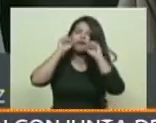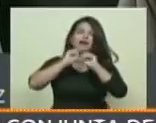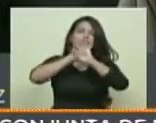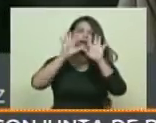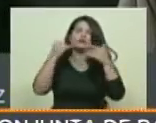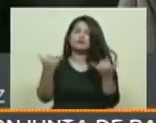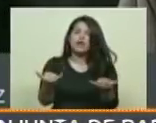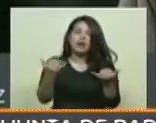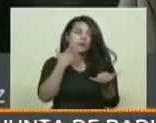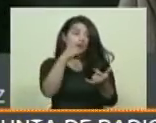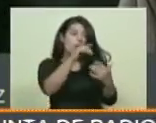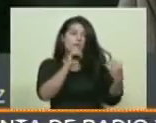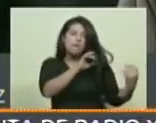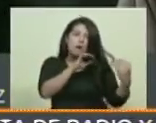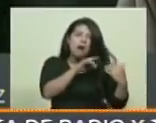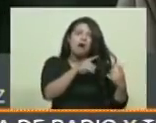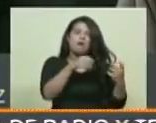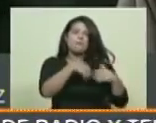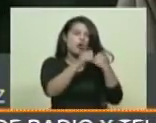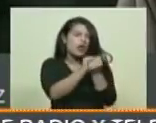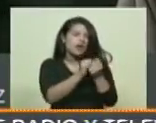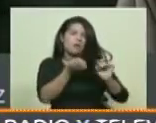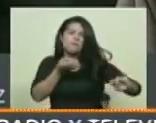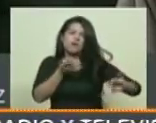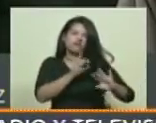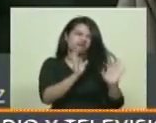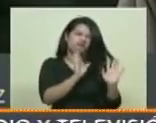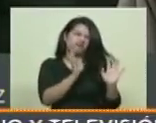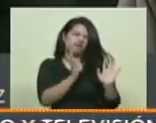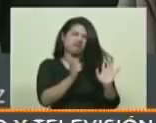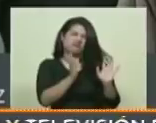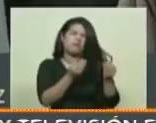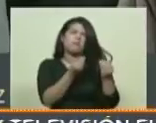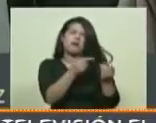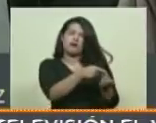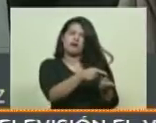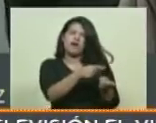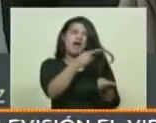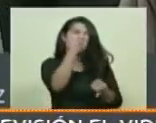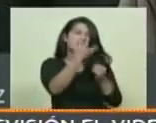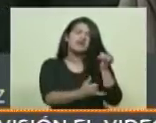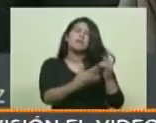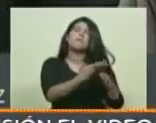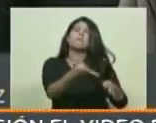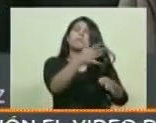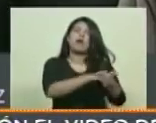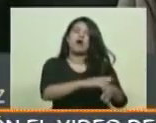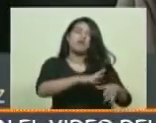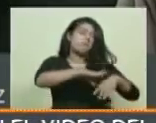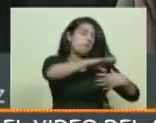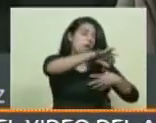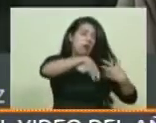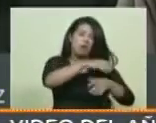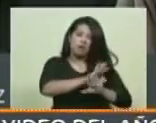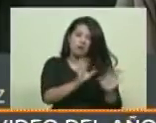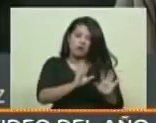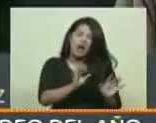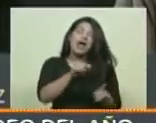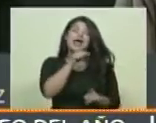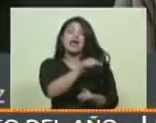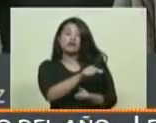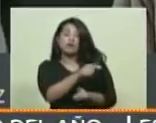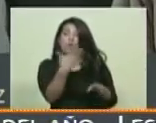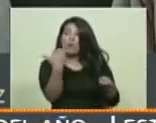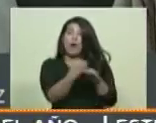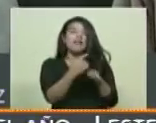que hechos como estos, que la violencia no lleva sino a más violencia, que la violencia jamás podrá ser el